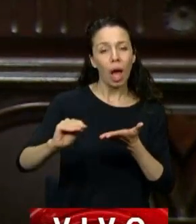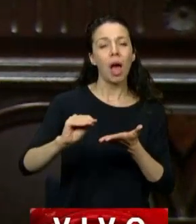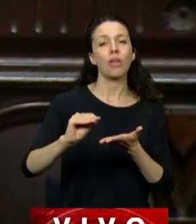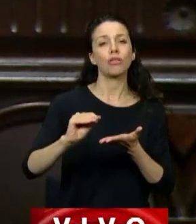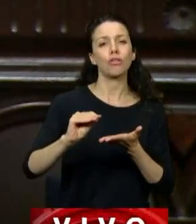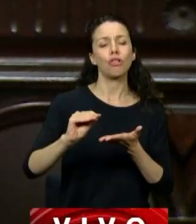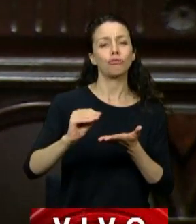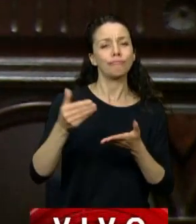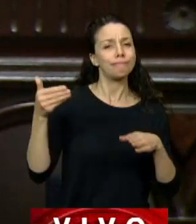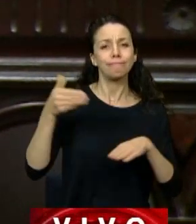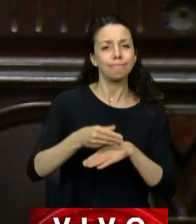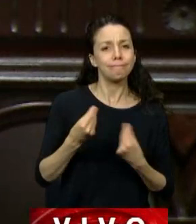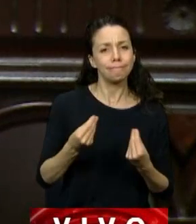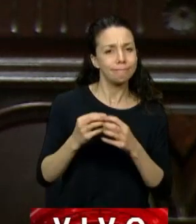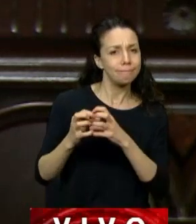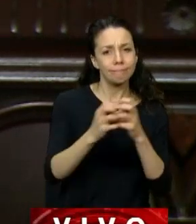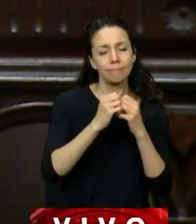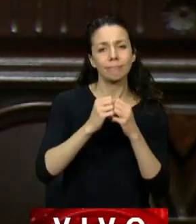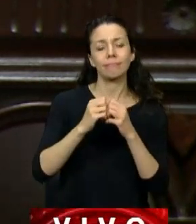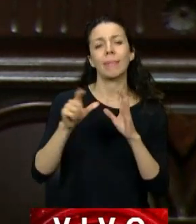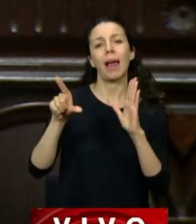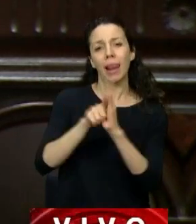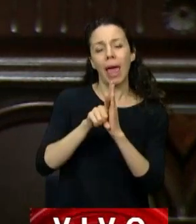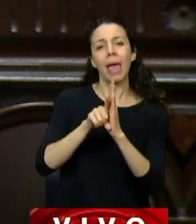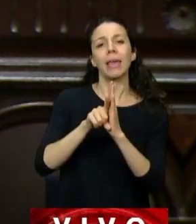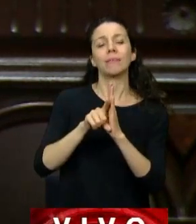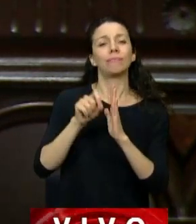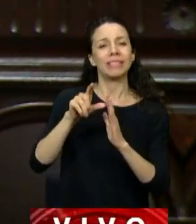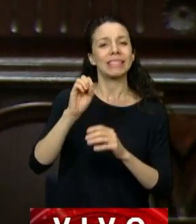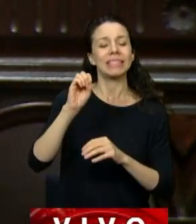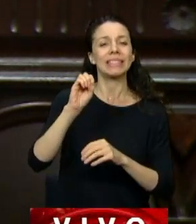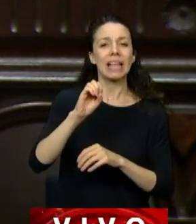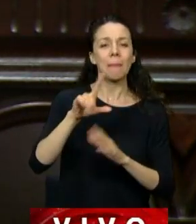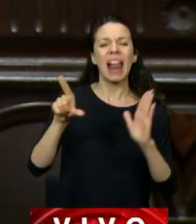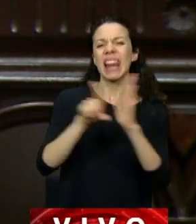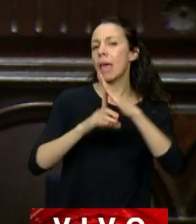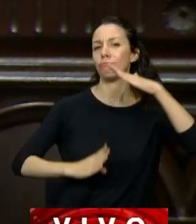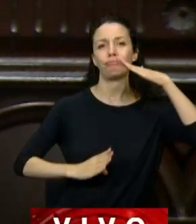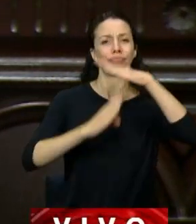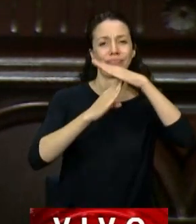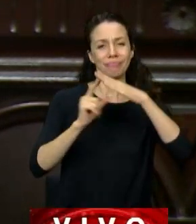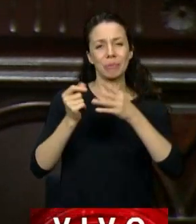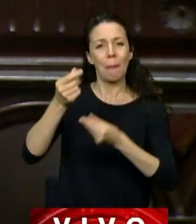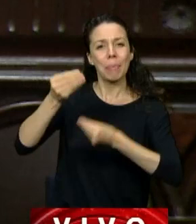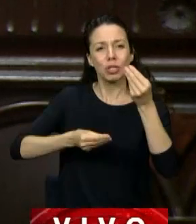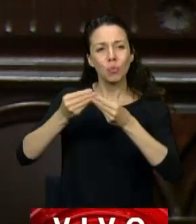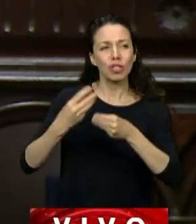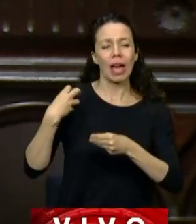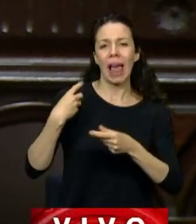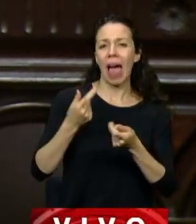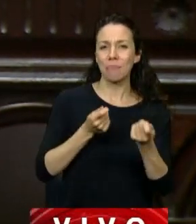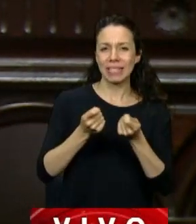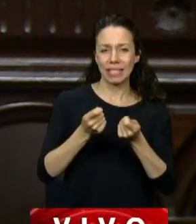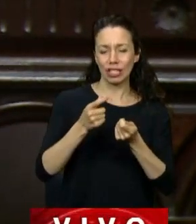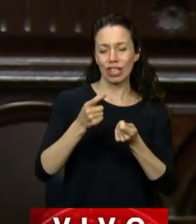el tratamiento del proyecto de ley que es llamado también Ley de Leyes, Ley de Presupuesto General de la Administración de